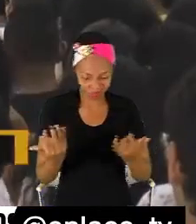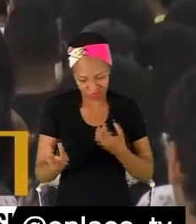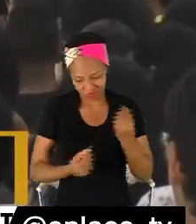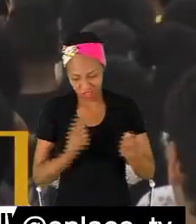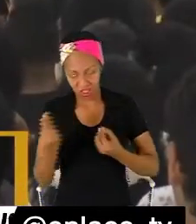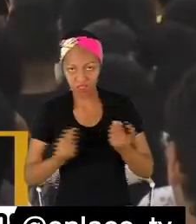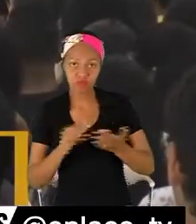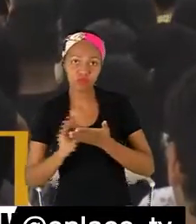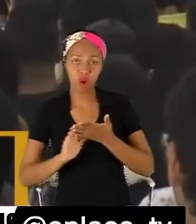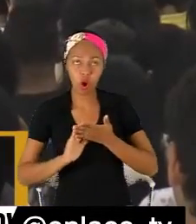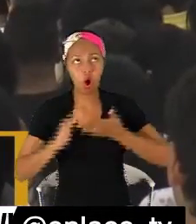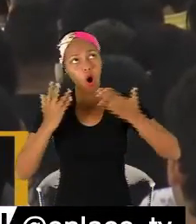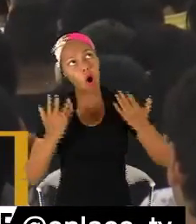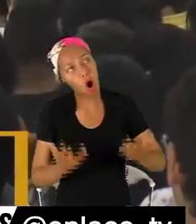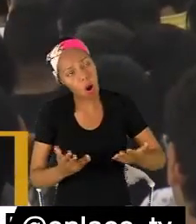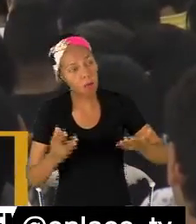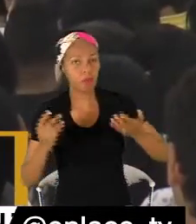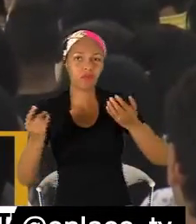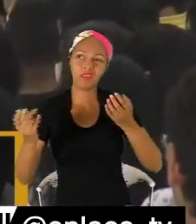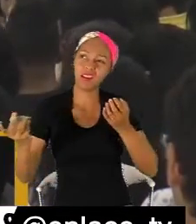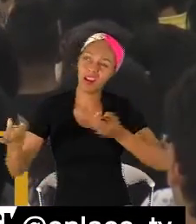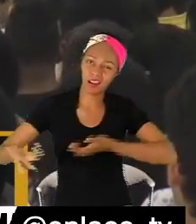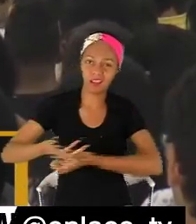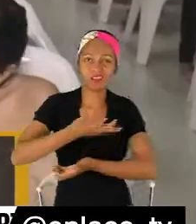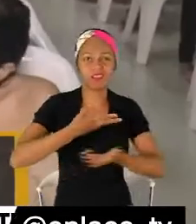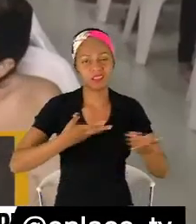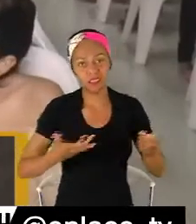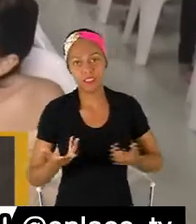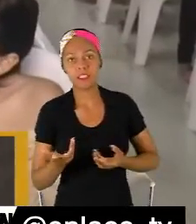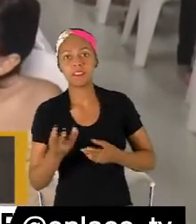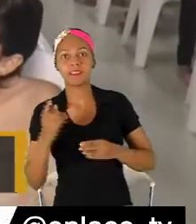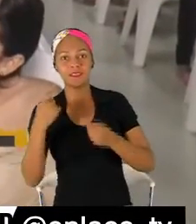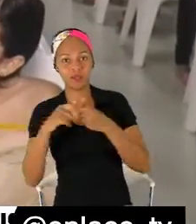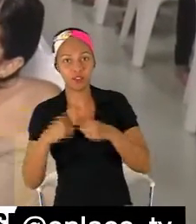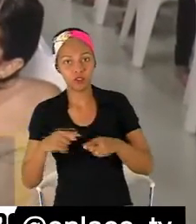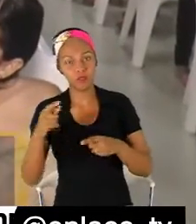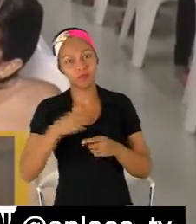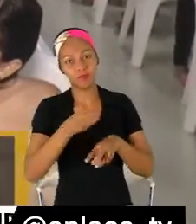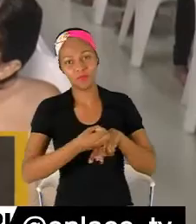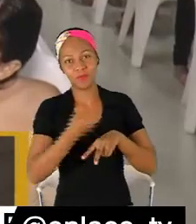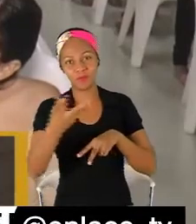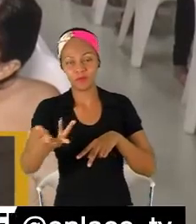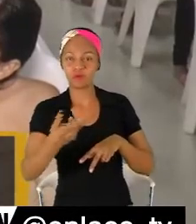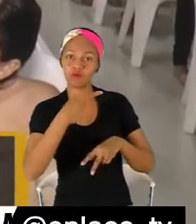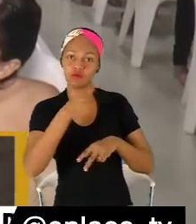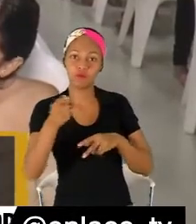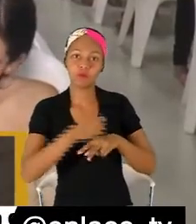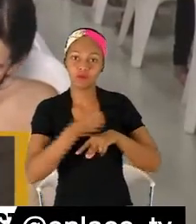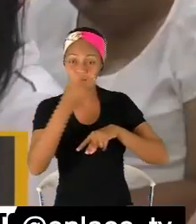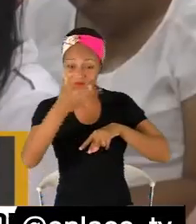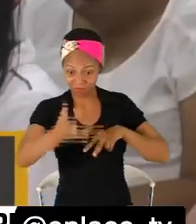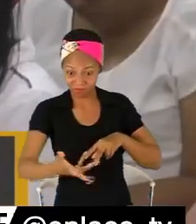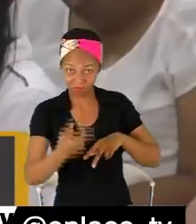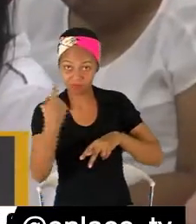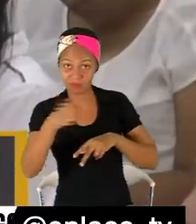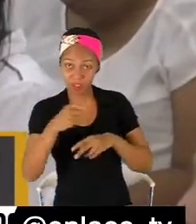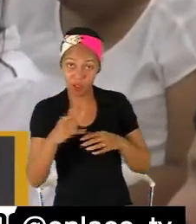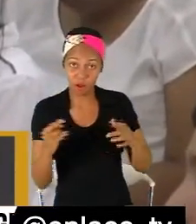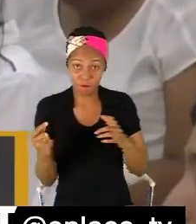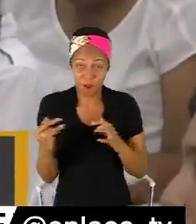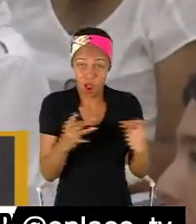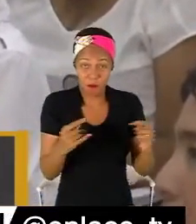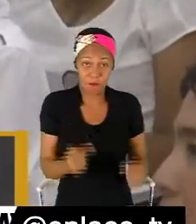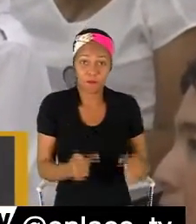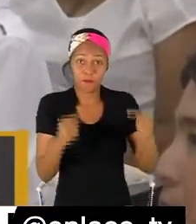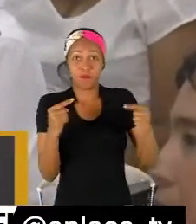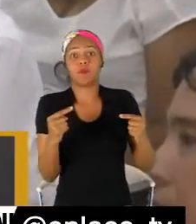Tiene lugar en el auditorio de la Escuela Normal Superior Cristo Rey el primer seminario sobre pedagogía en el posconflicto. La coordinadora del mismo ha expuesto para